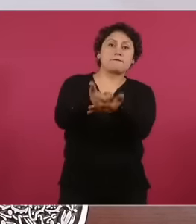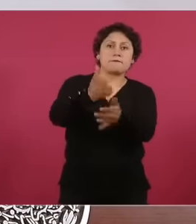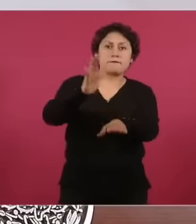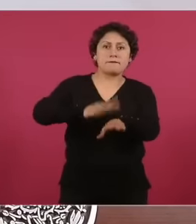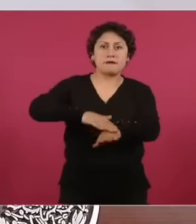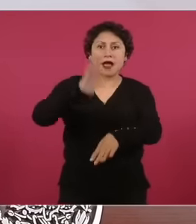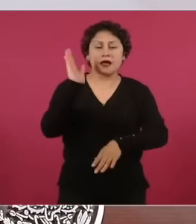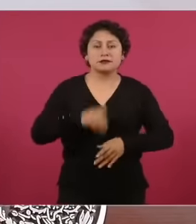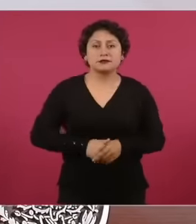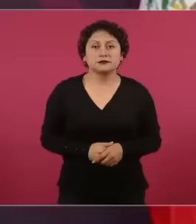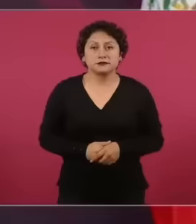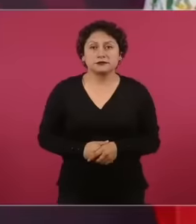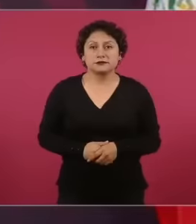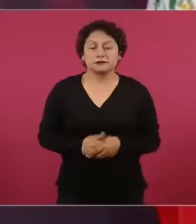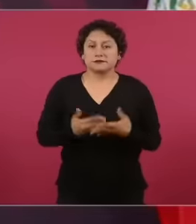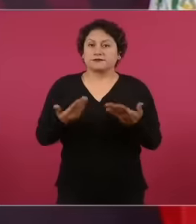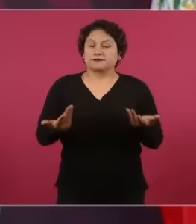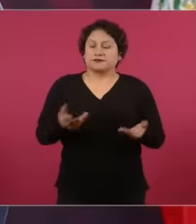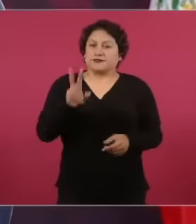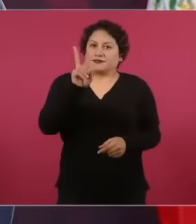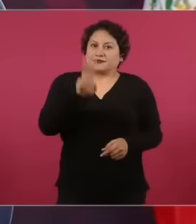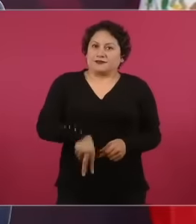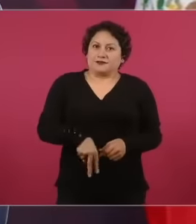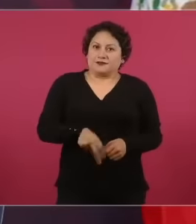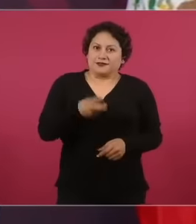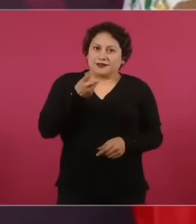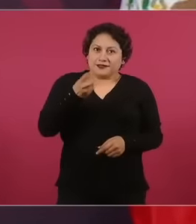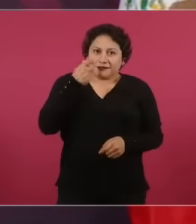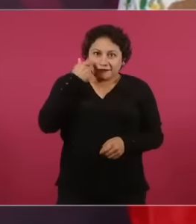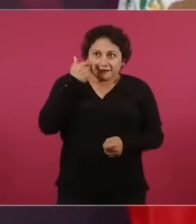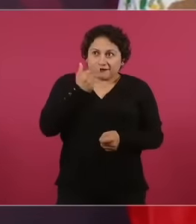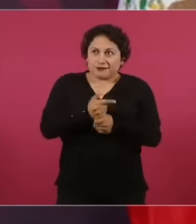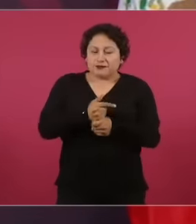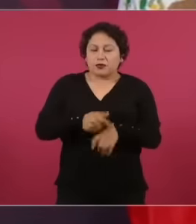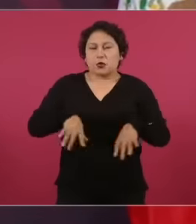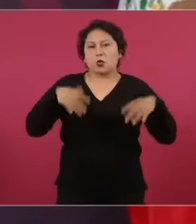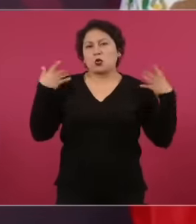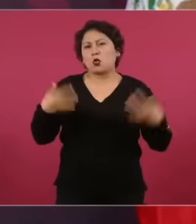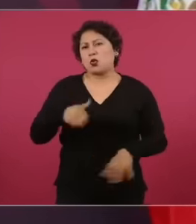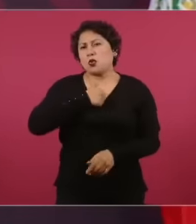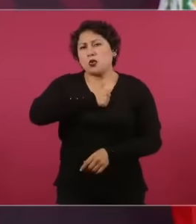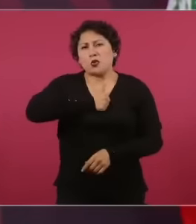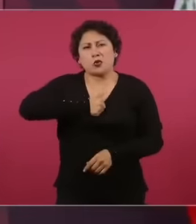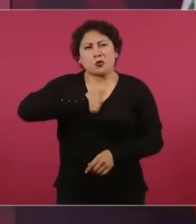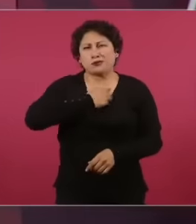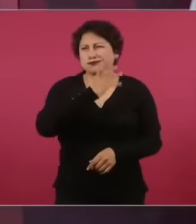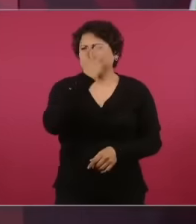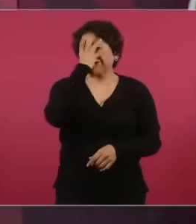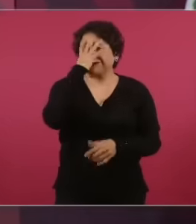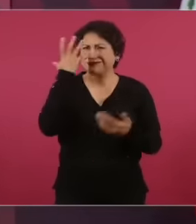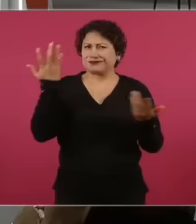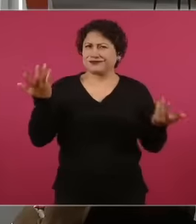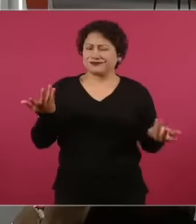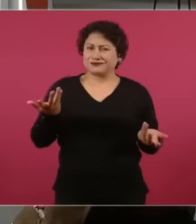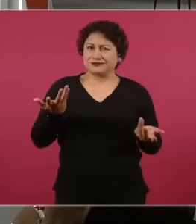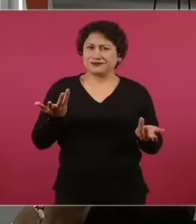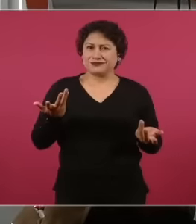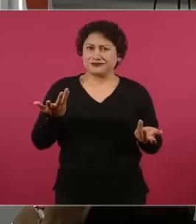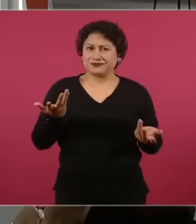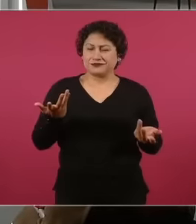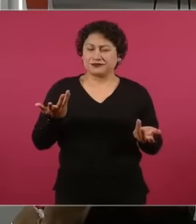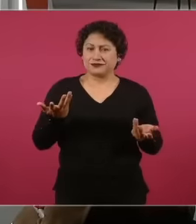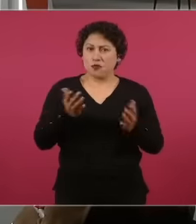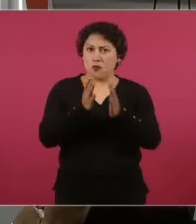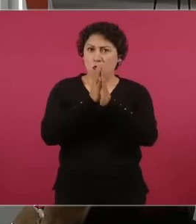que es de lo más lamentable. Además, tomando en cuenta lo que gana un